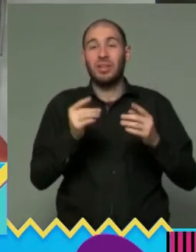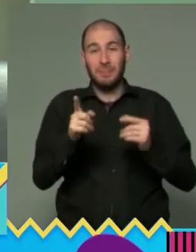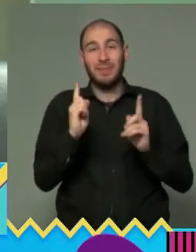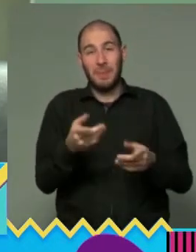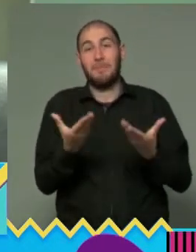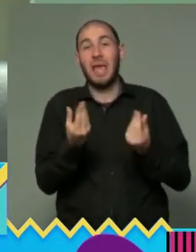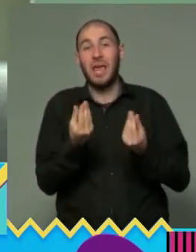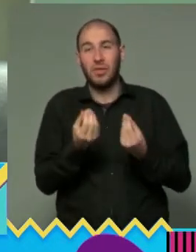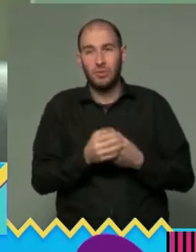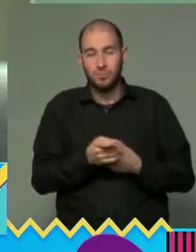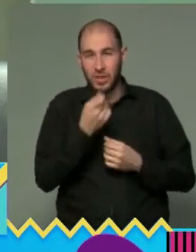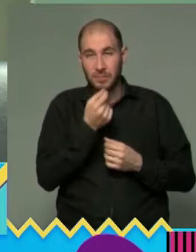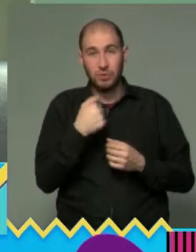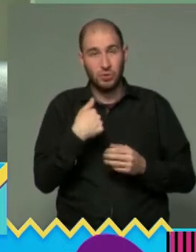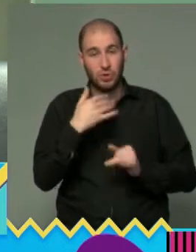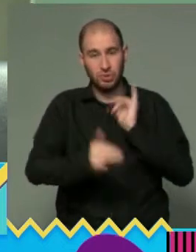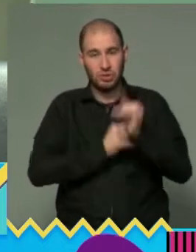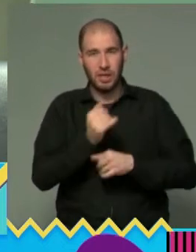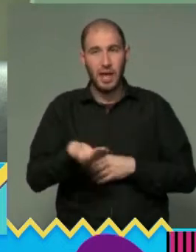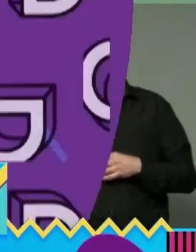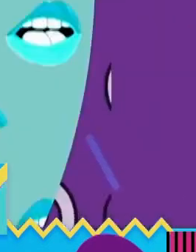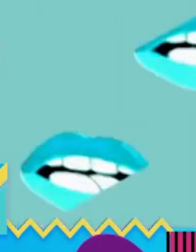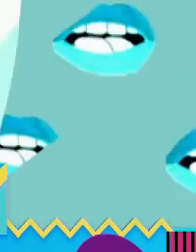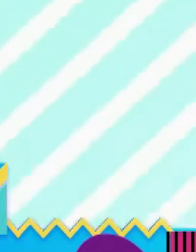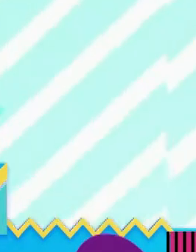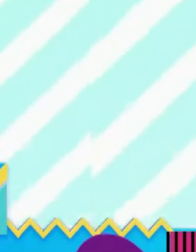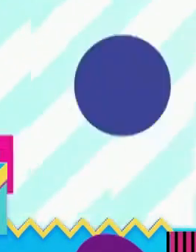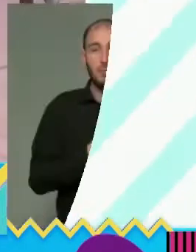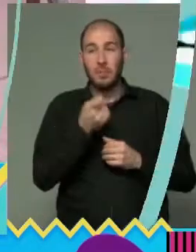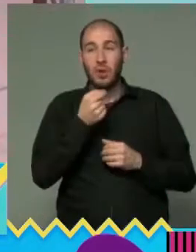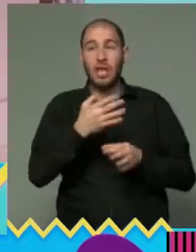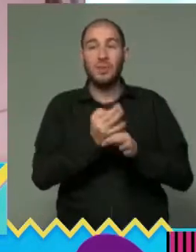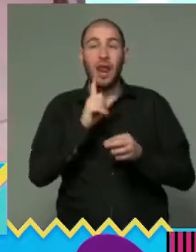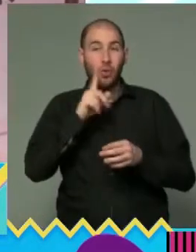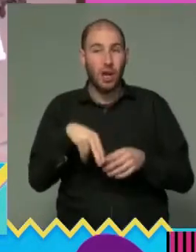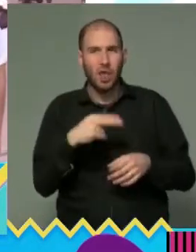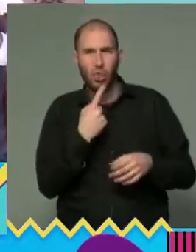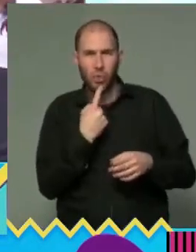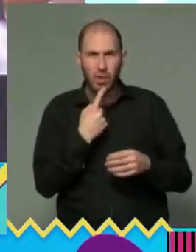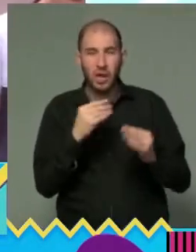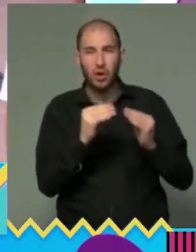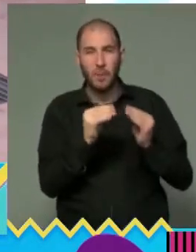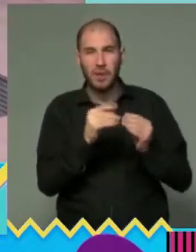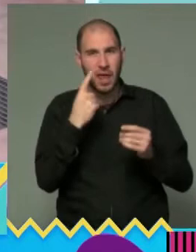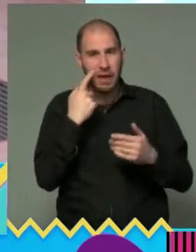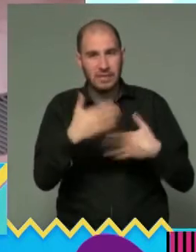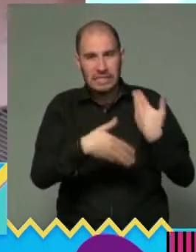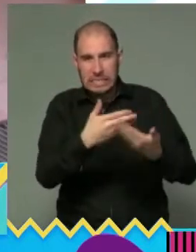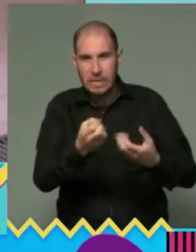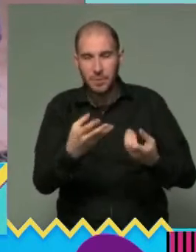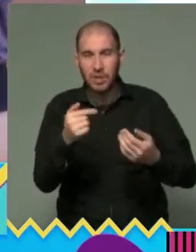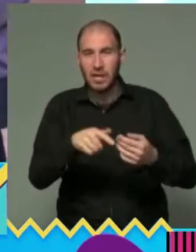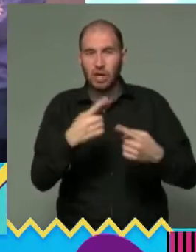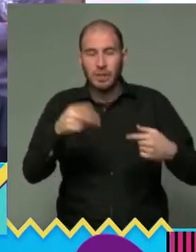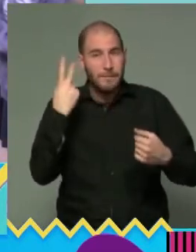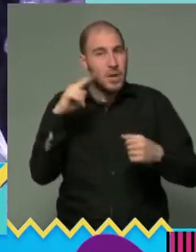miedo. Por ejemplo, el caso que yo les conté al principio, por ejemplo, en Luján, había duda de las compañeras de hasta dónde ir porque no querían empeorar